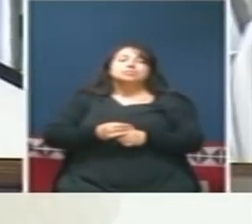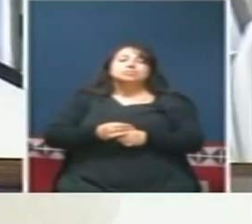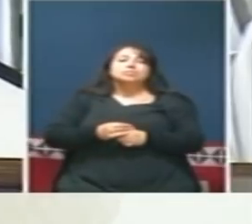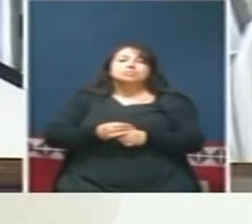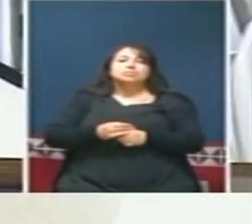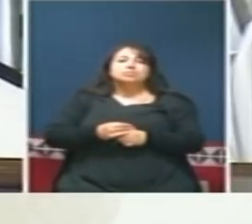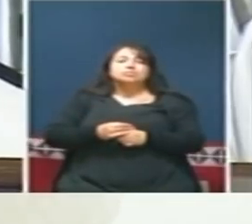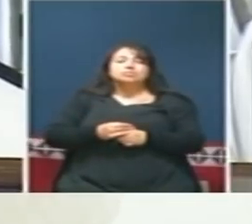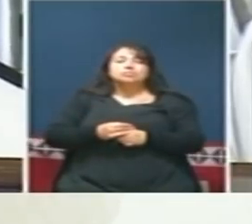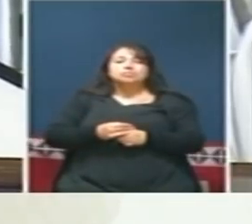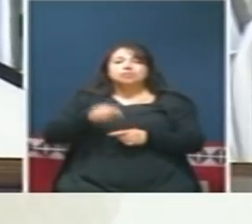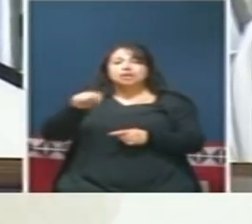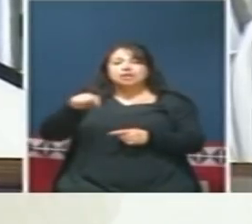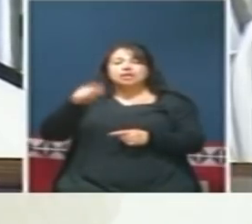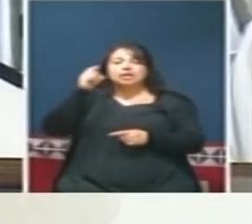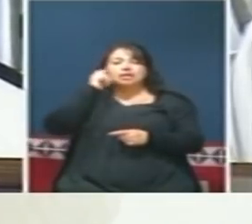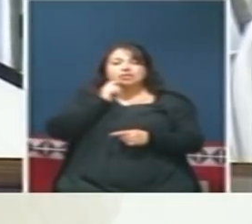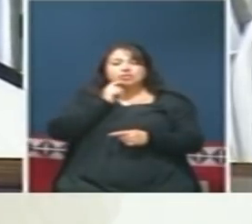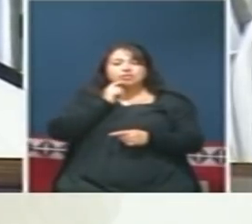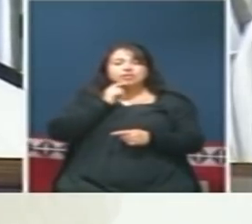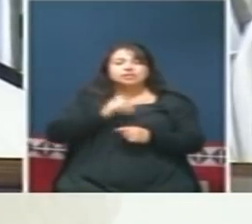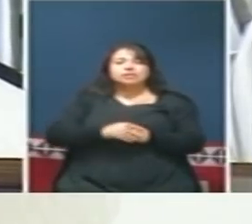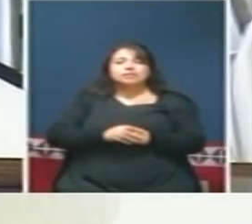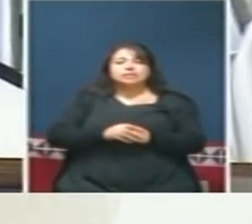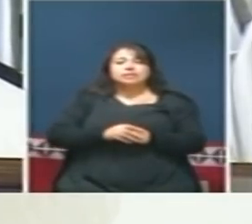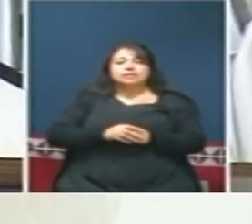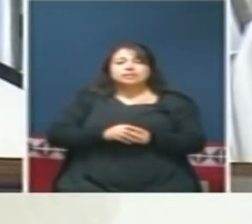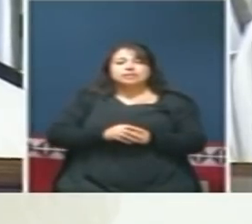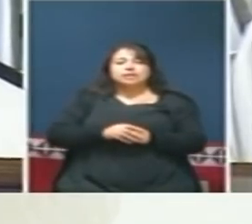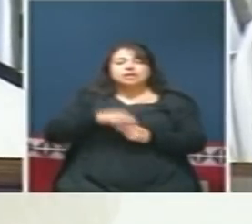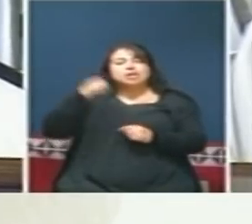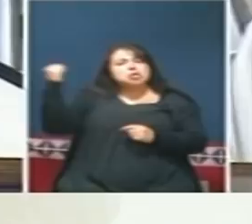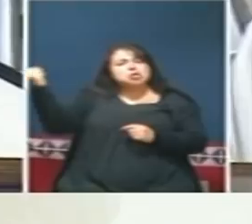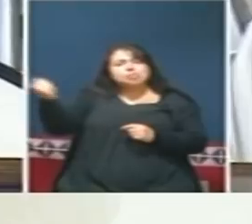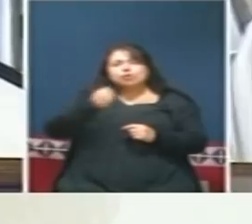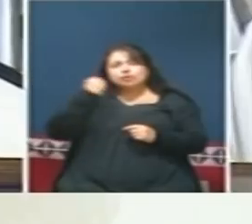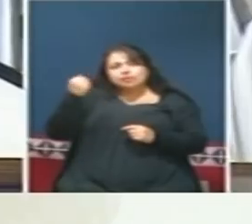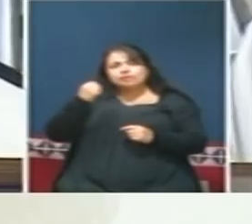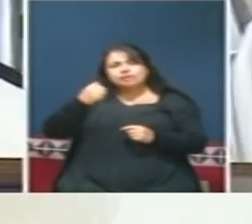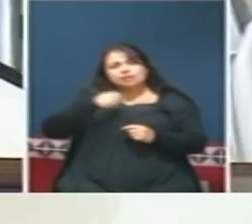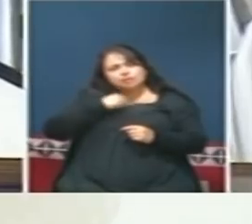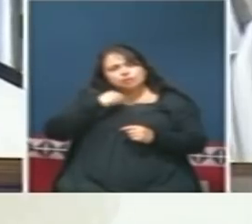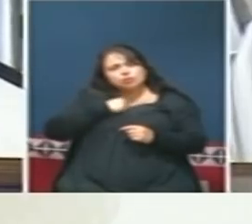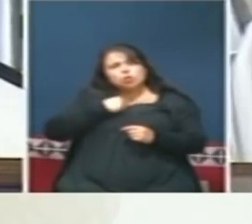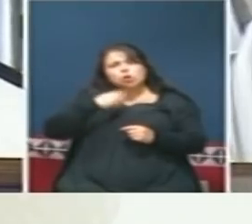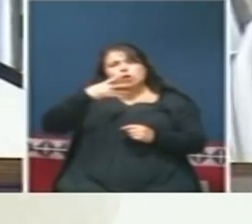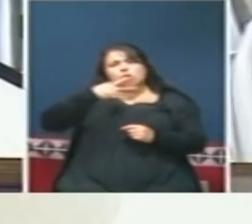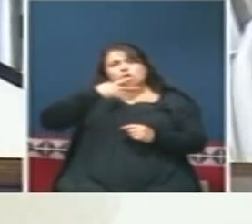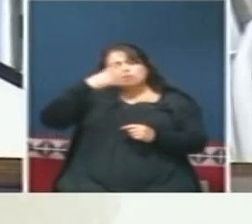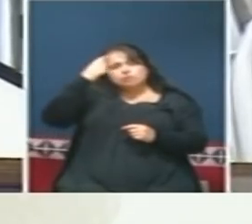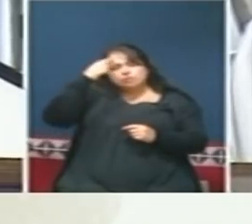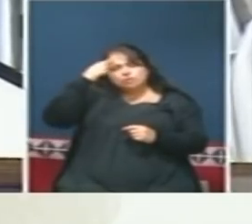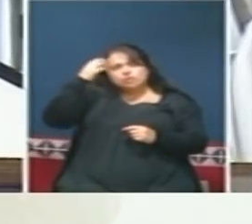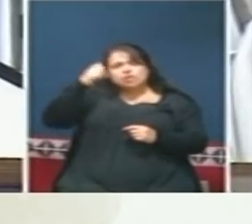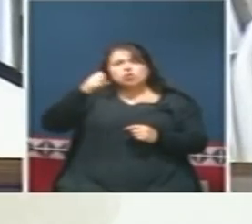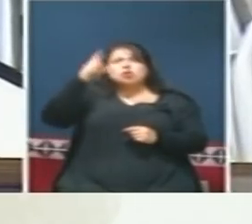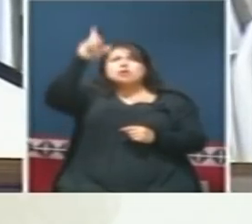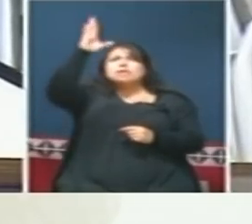Lo importante es que seguí siendo cristiano, convencido, y tengo para ustedes un